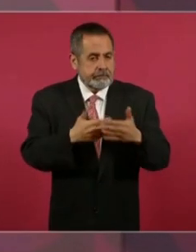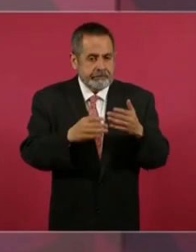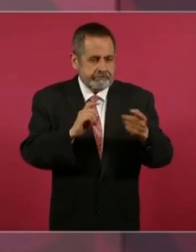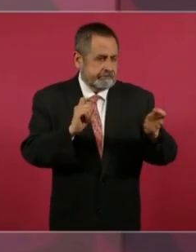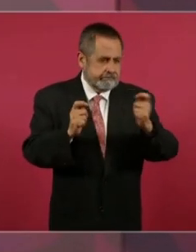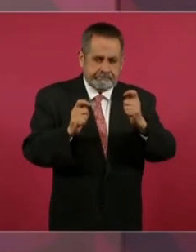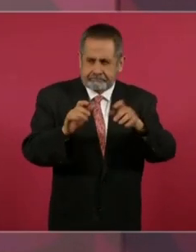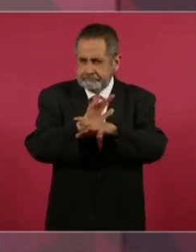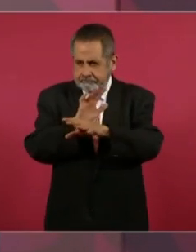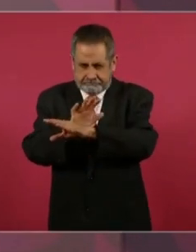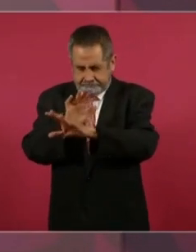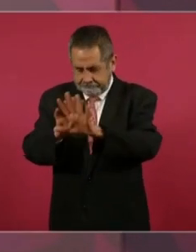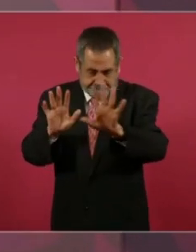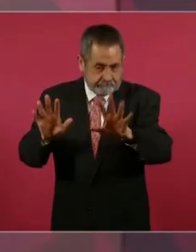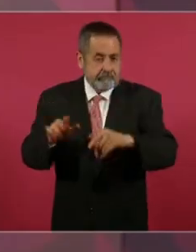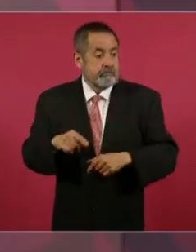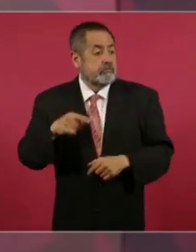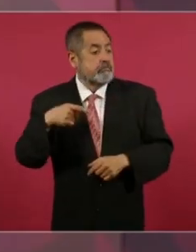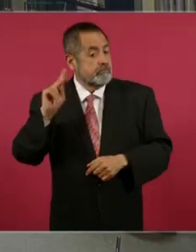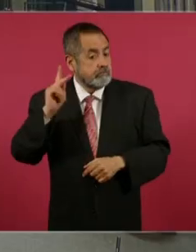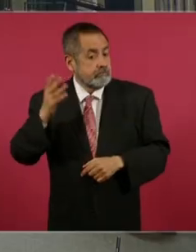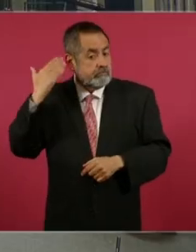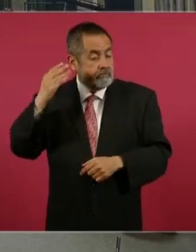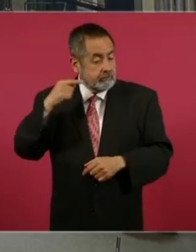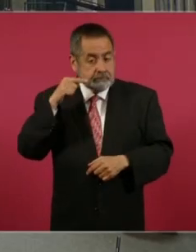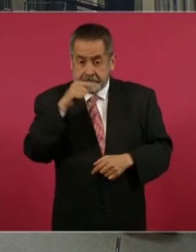las transformaciones,